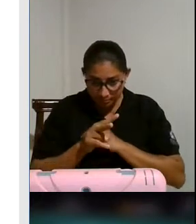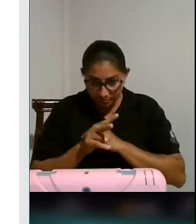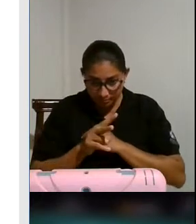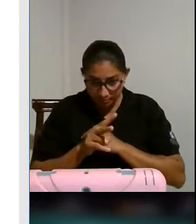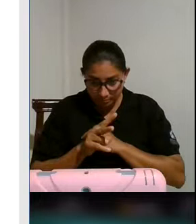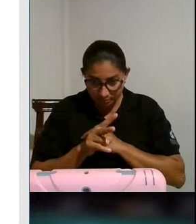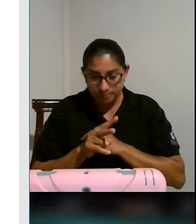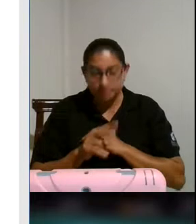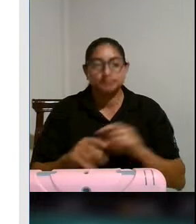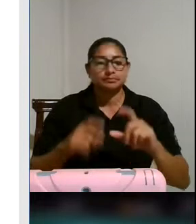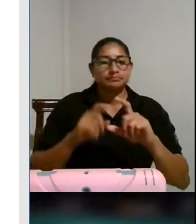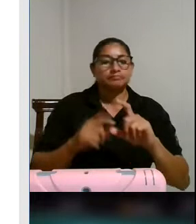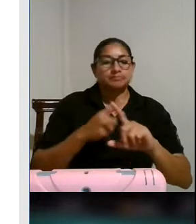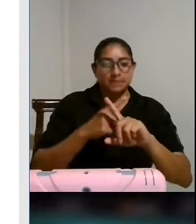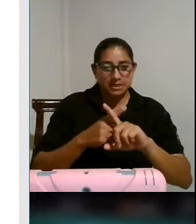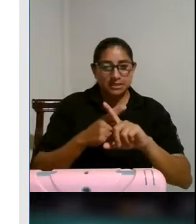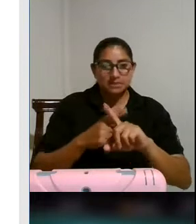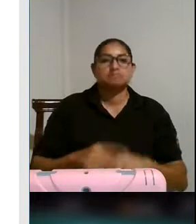un poquito más rápido.